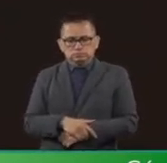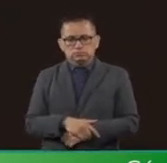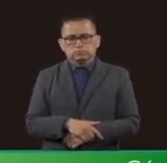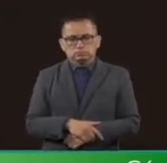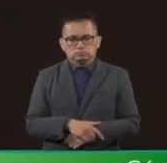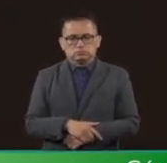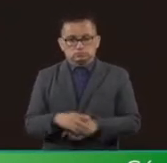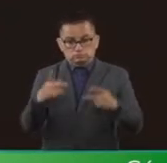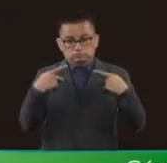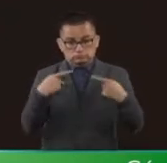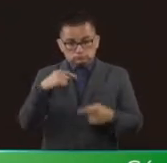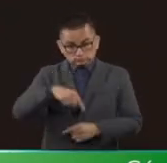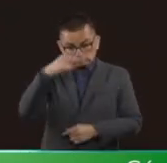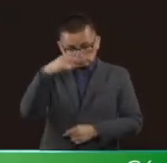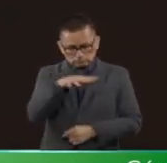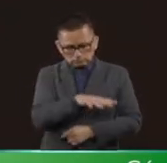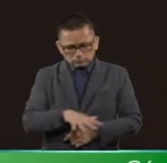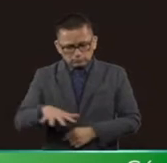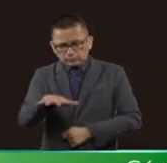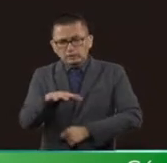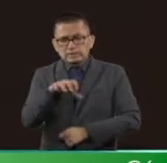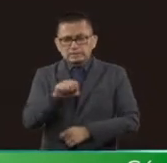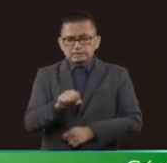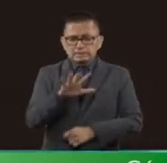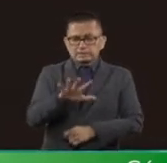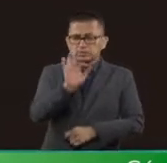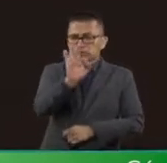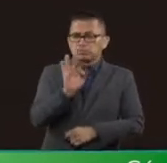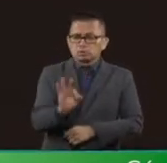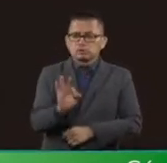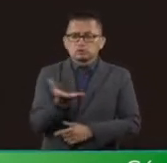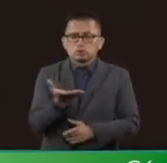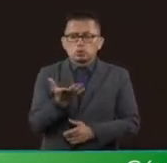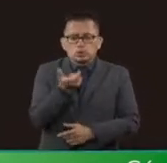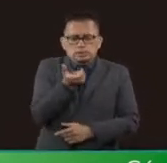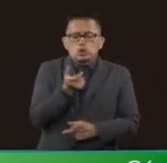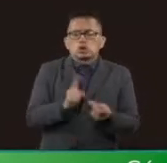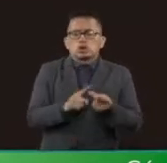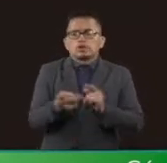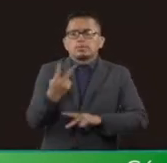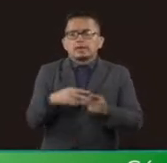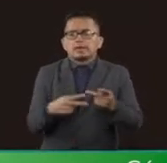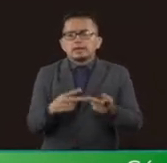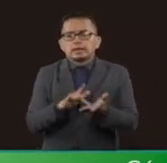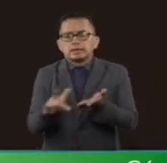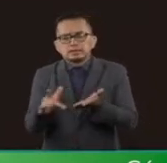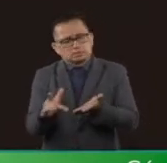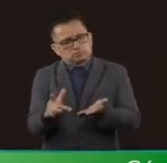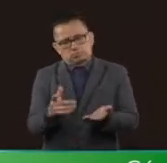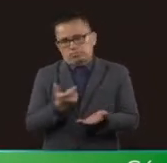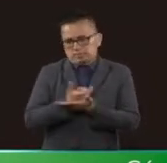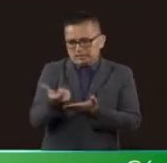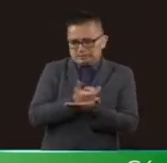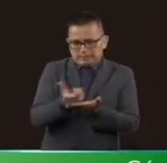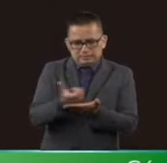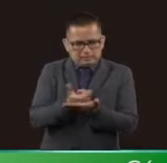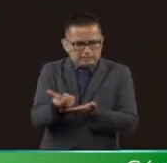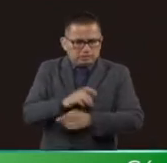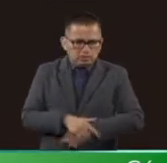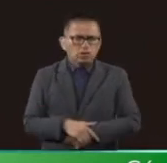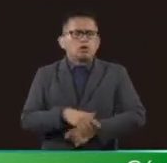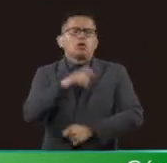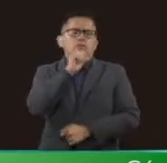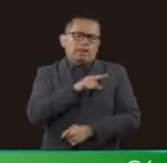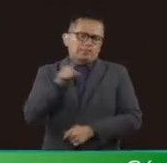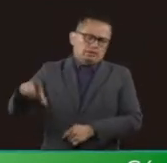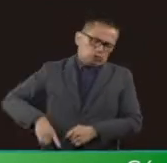65% de las personas en México viven de su salario. Por supuesto que los programas sociales de transferencia son muy importantes,